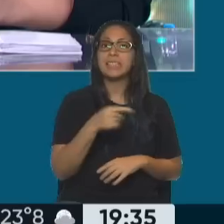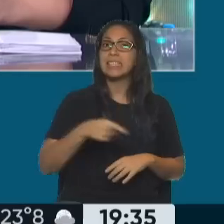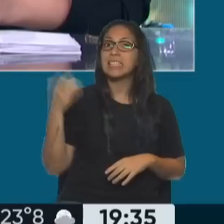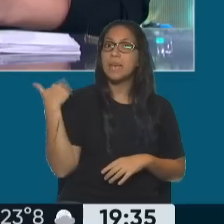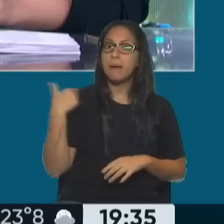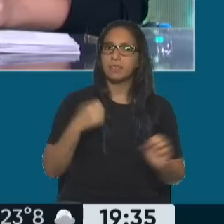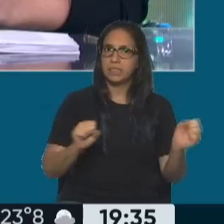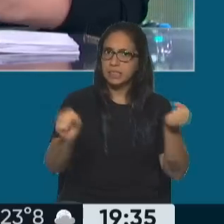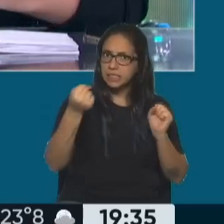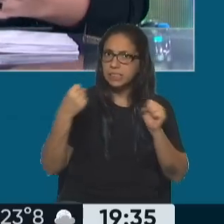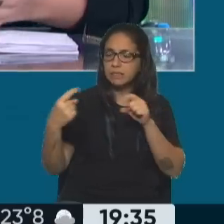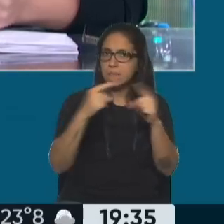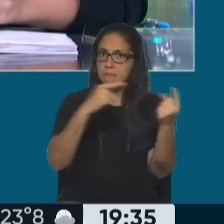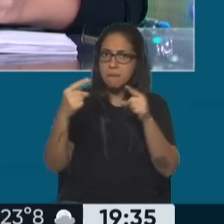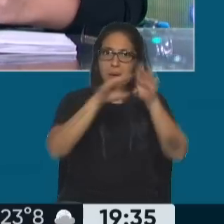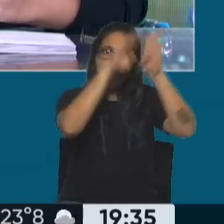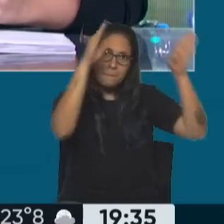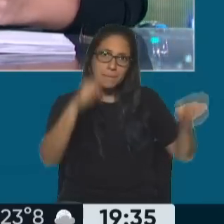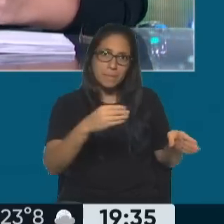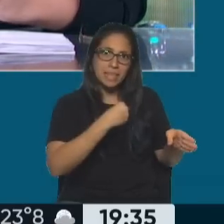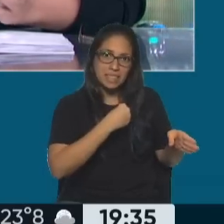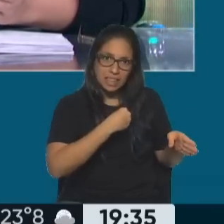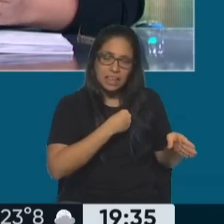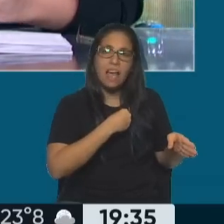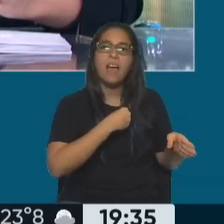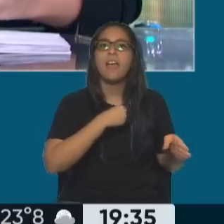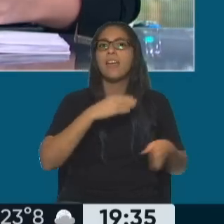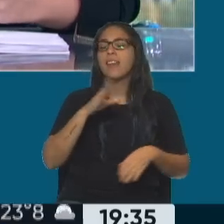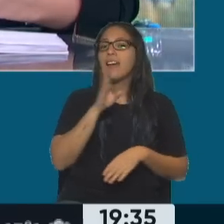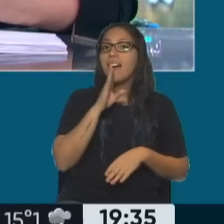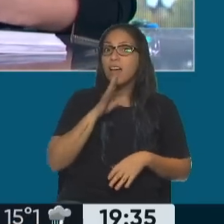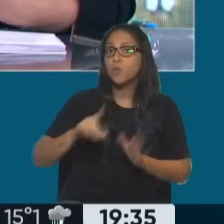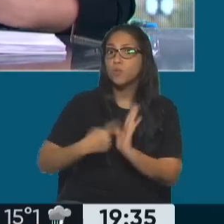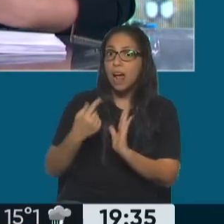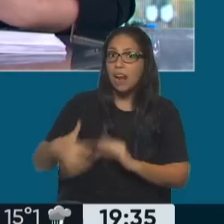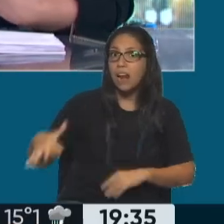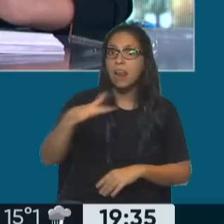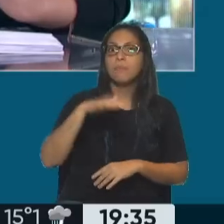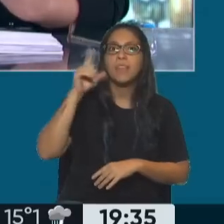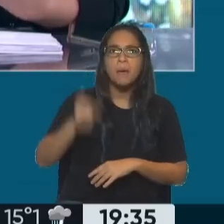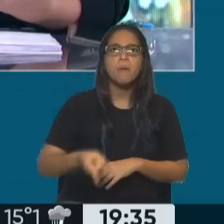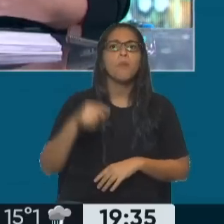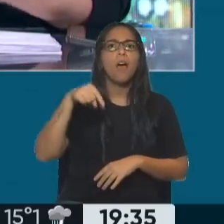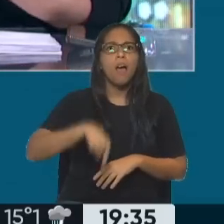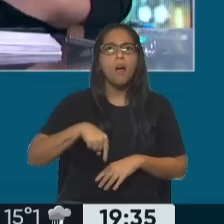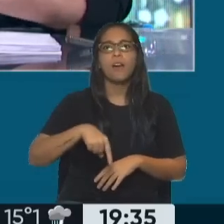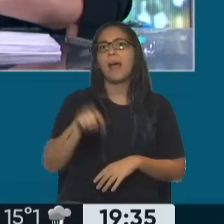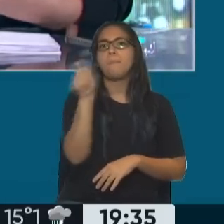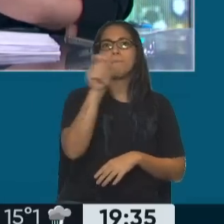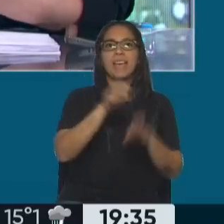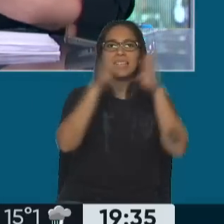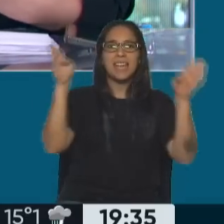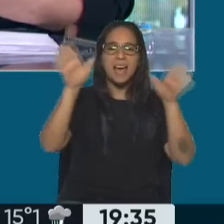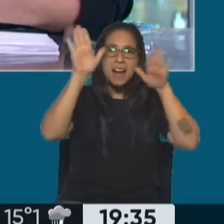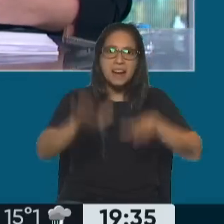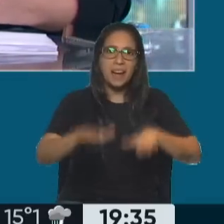mucha tensión en la mezquita de Al-Aqsa, en Jerusalén, porque sí. Se está llevando adelante lo que se conoce como el mes de Ramadán, el mes de ayuno